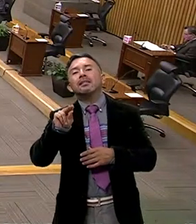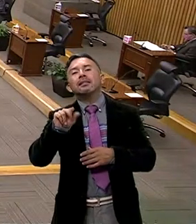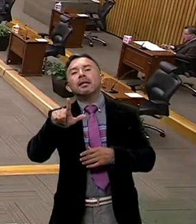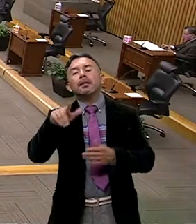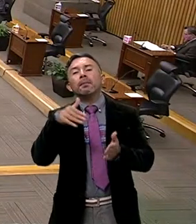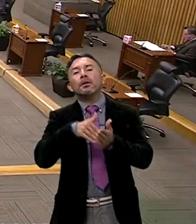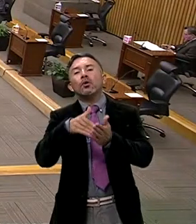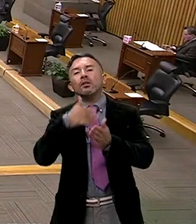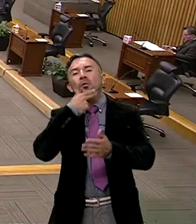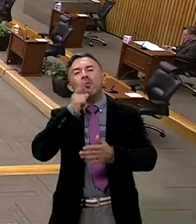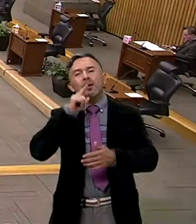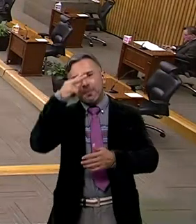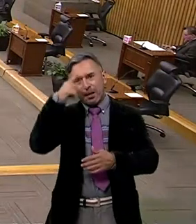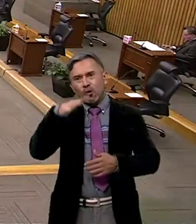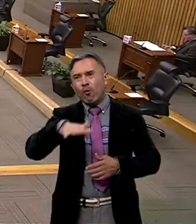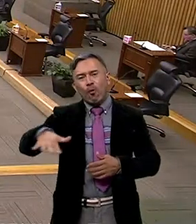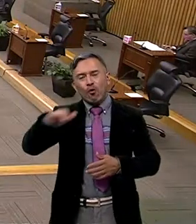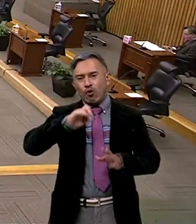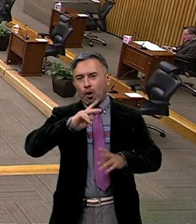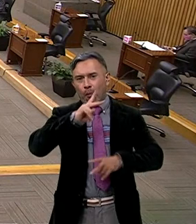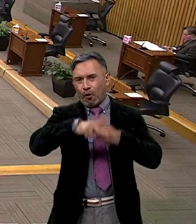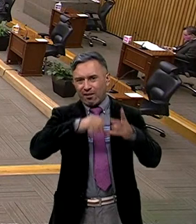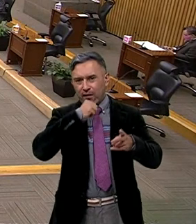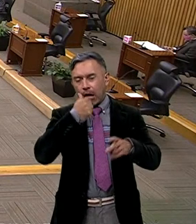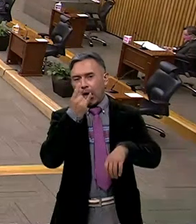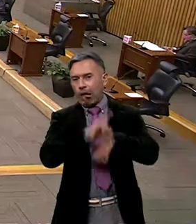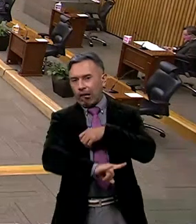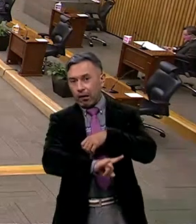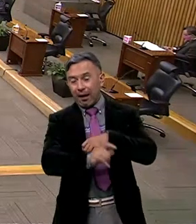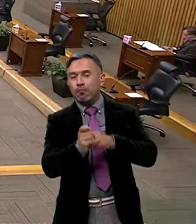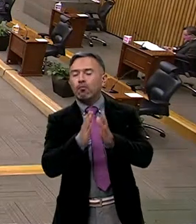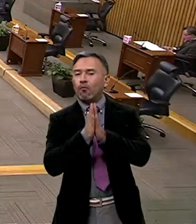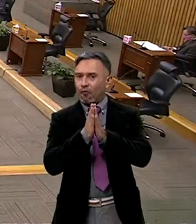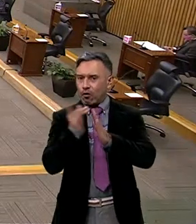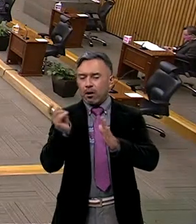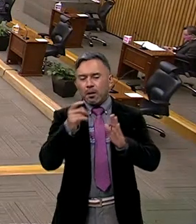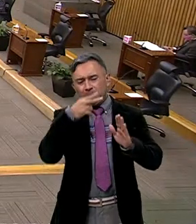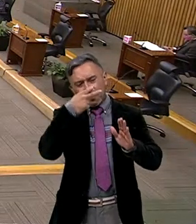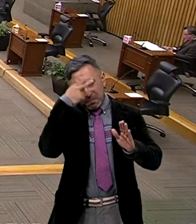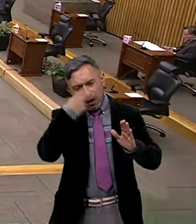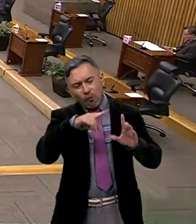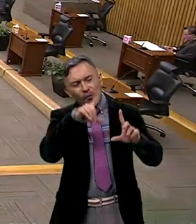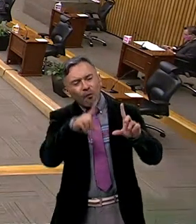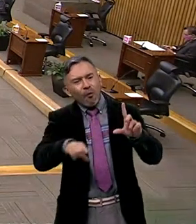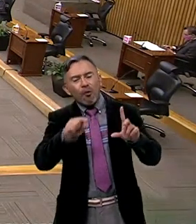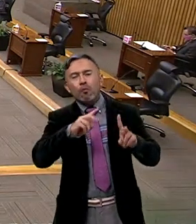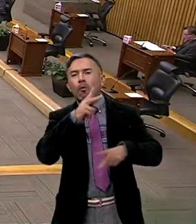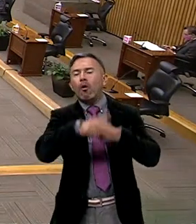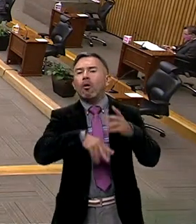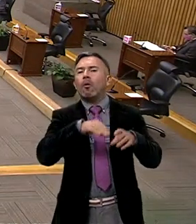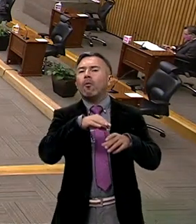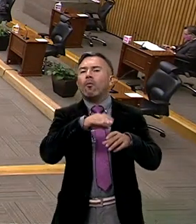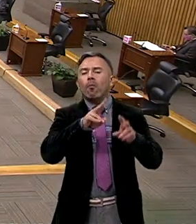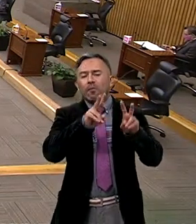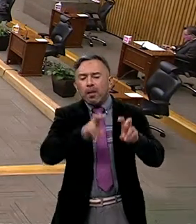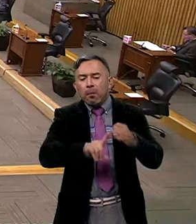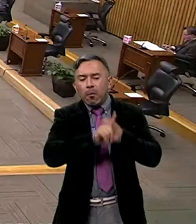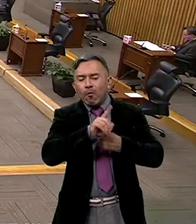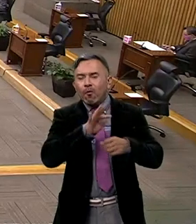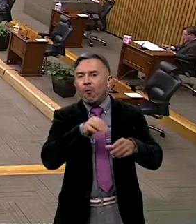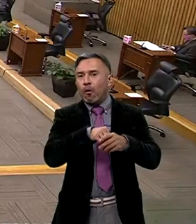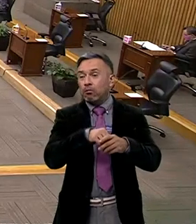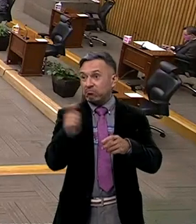los invitamos de involucrar en los problemas que aquejan a nuestro país tiene el apoyo de usted no puede explicar sea una sociedad con la